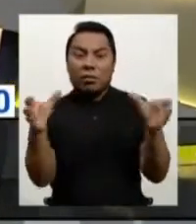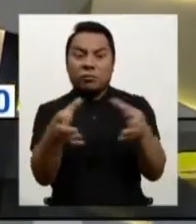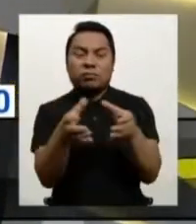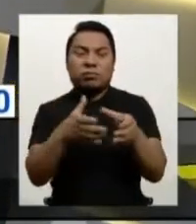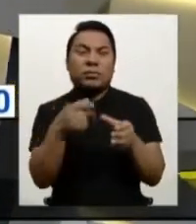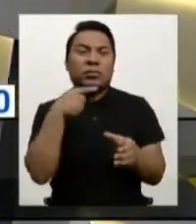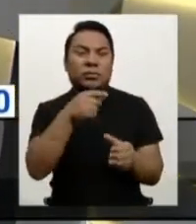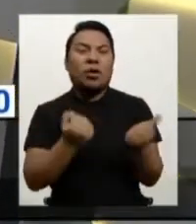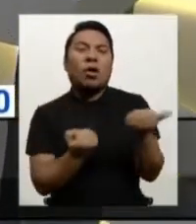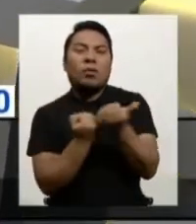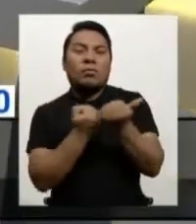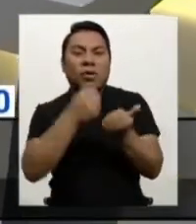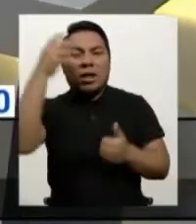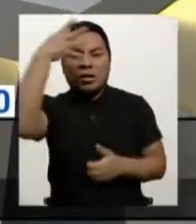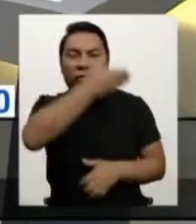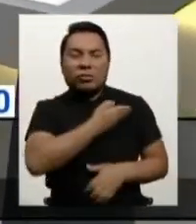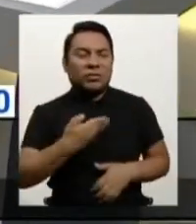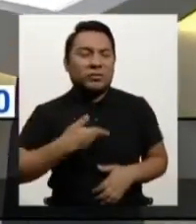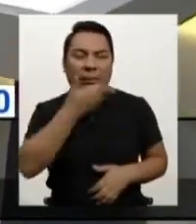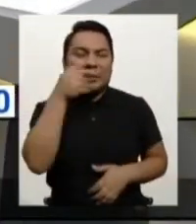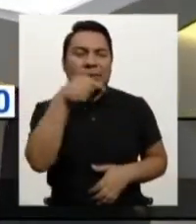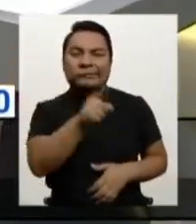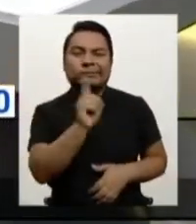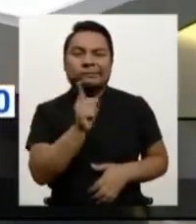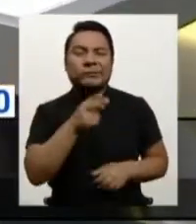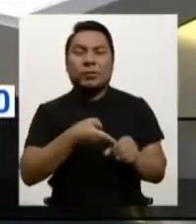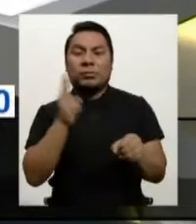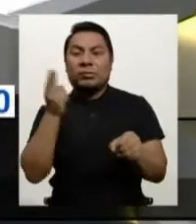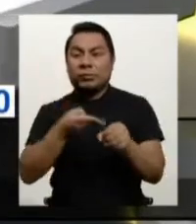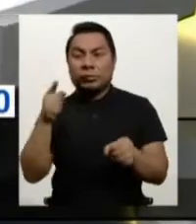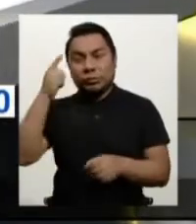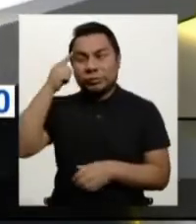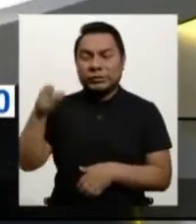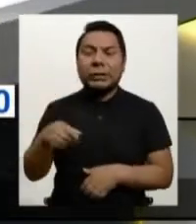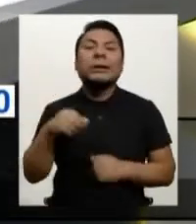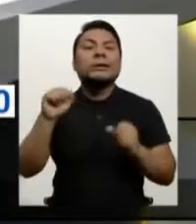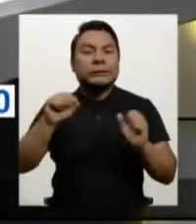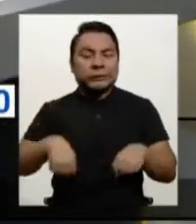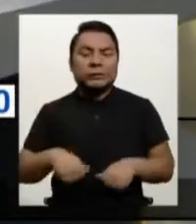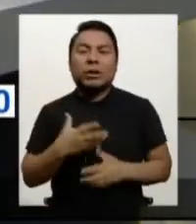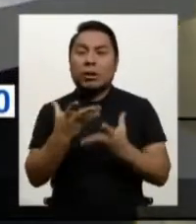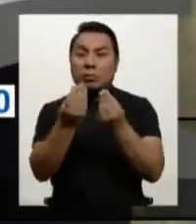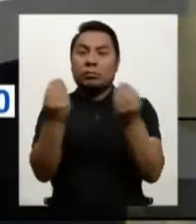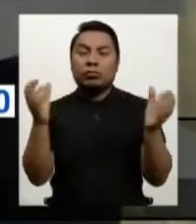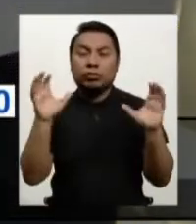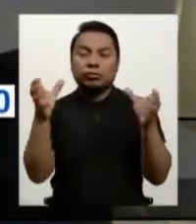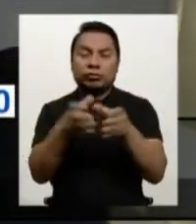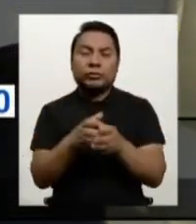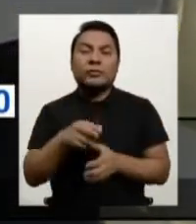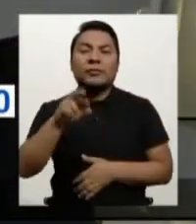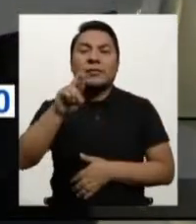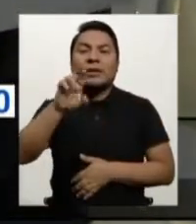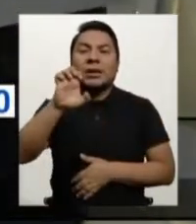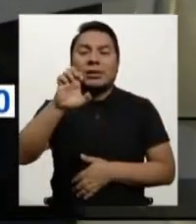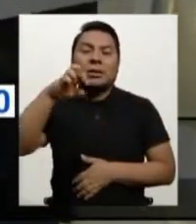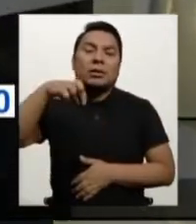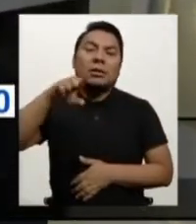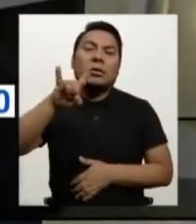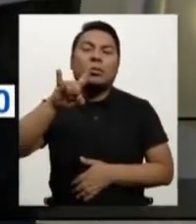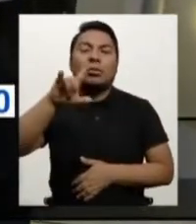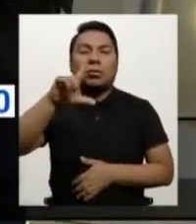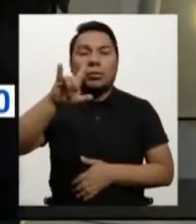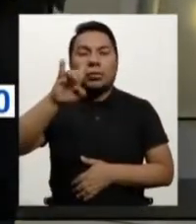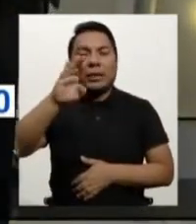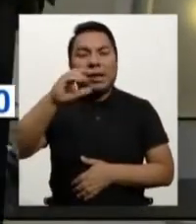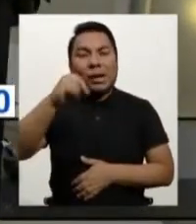Trump? Bueno, por lo menos varios republicanos sí. Bueno, además esos ¿varios? Digamos, no es el único, o